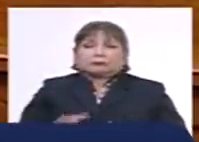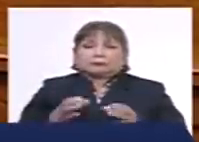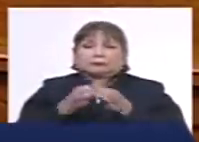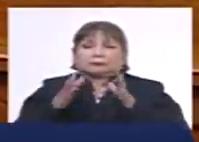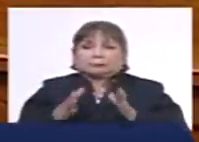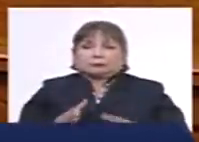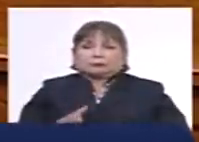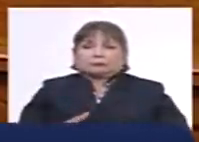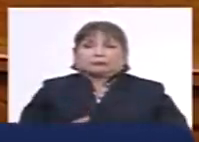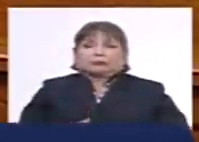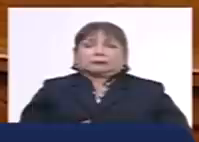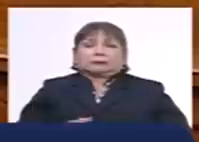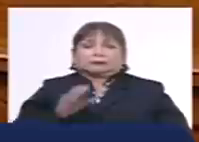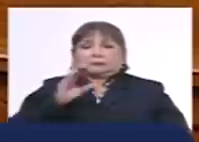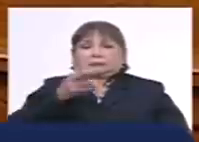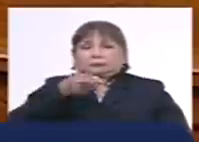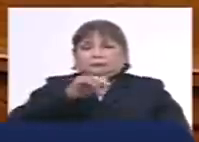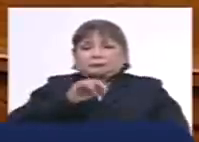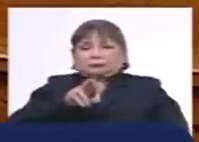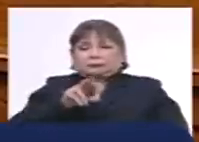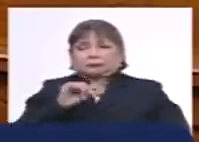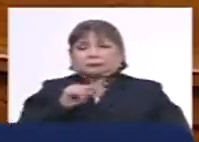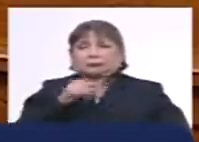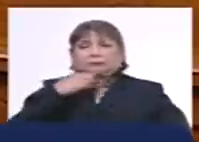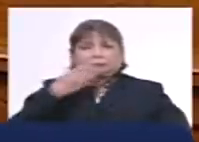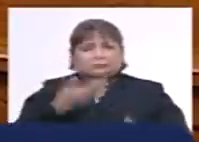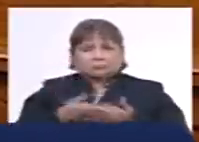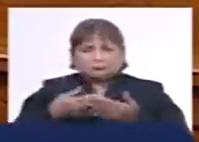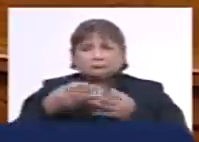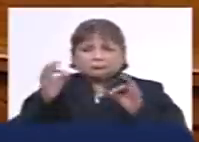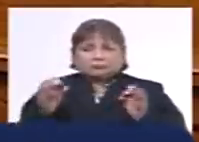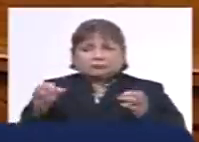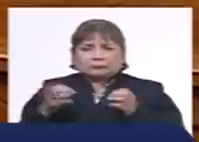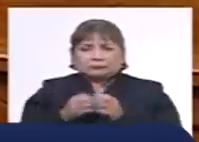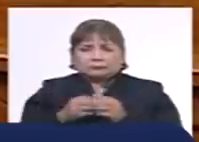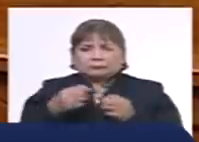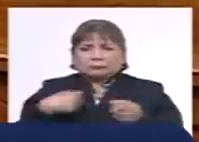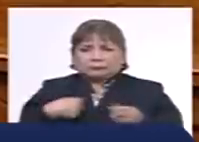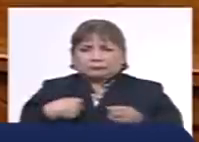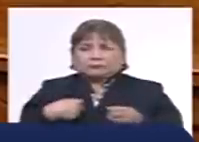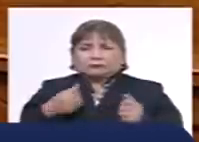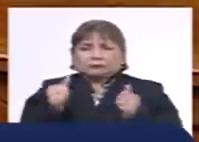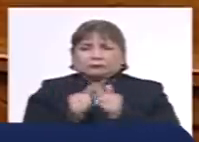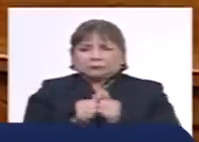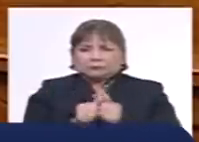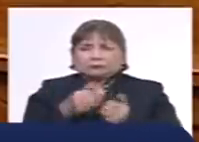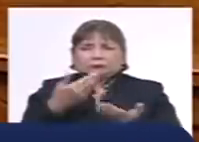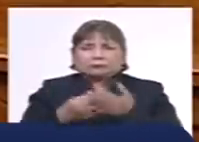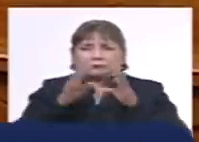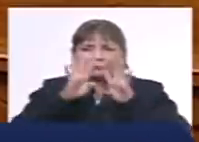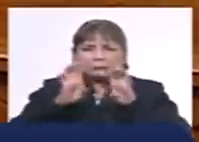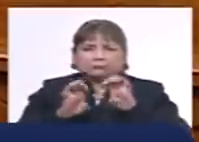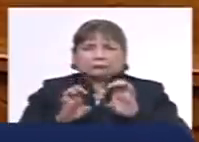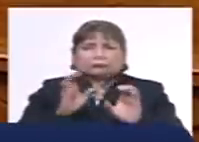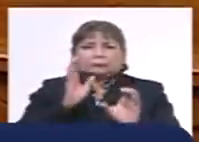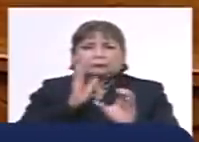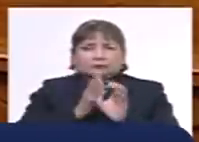congresista Chirinos se someta conjuntamente conmigo a un examen